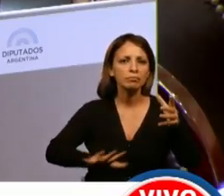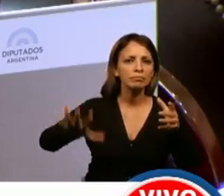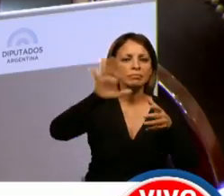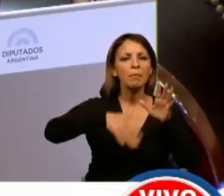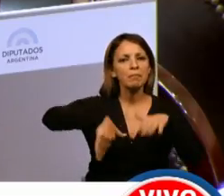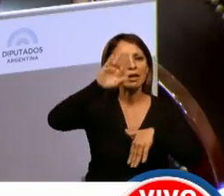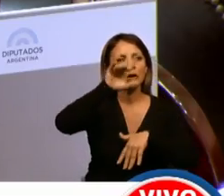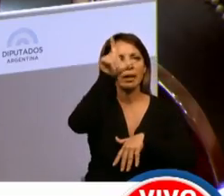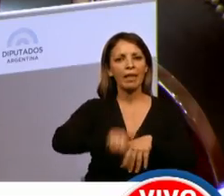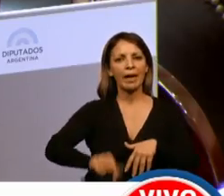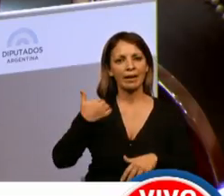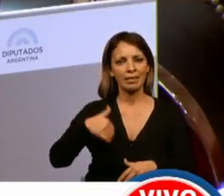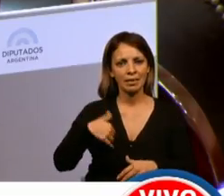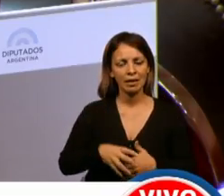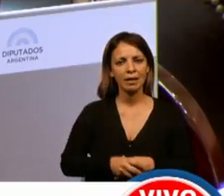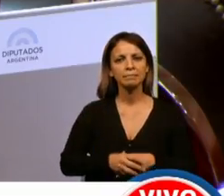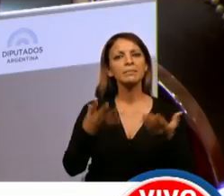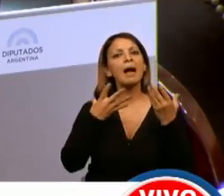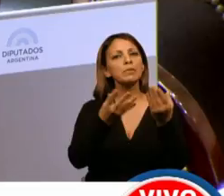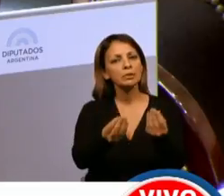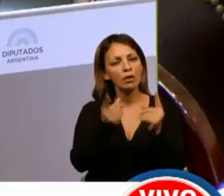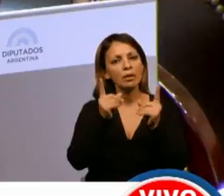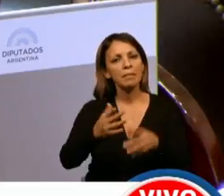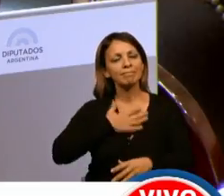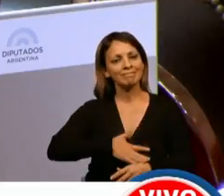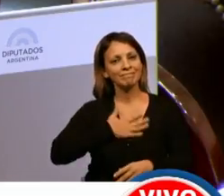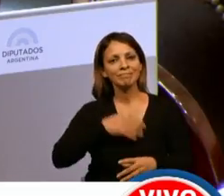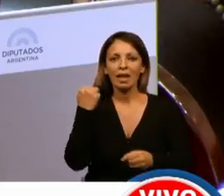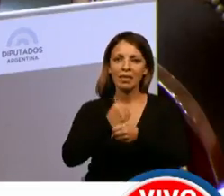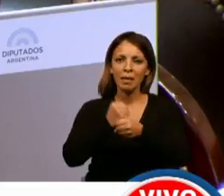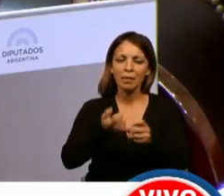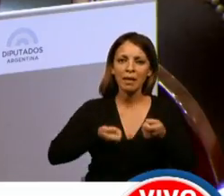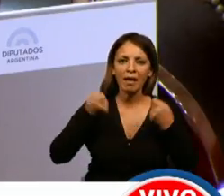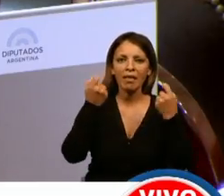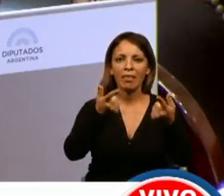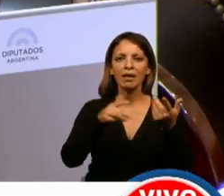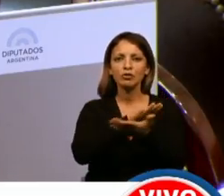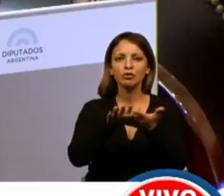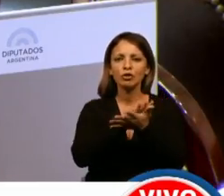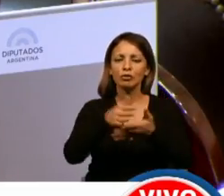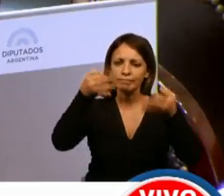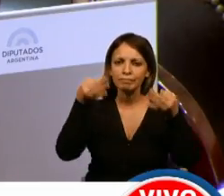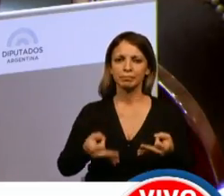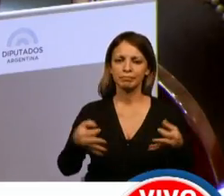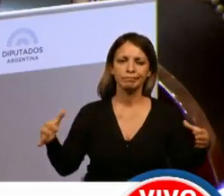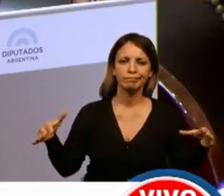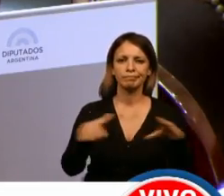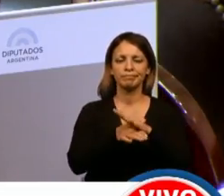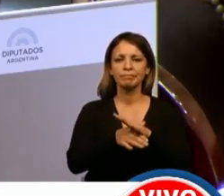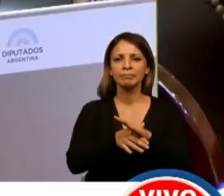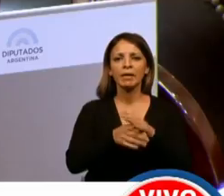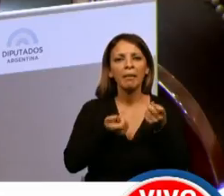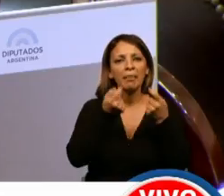argentino acompañando y celebrando de que estamos trabajando para darle una solución concreta que es luz buscar